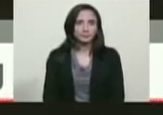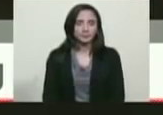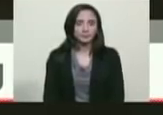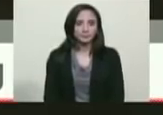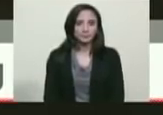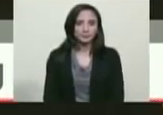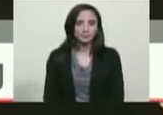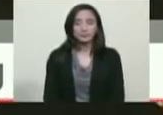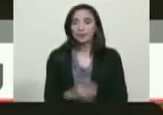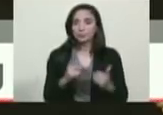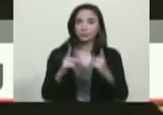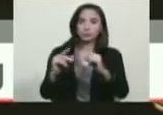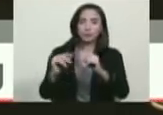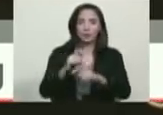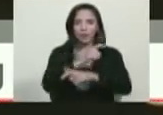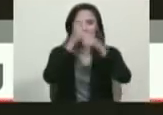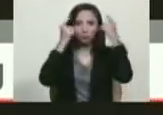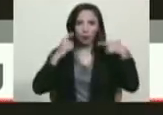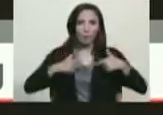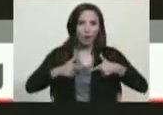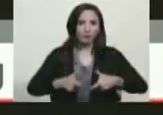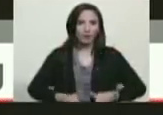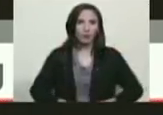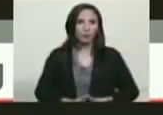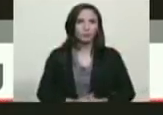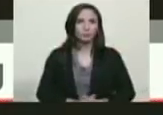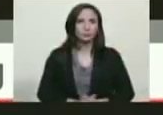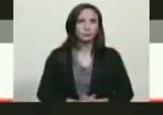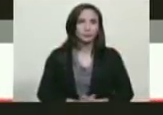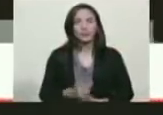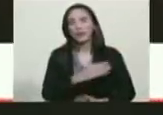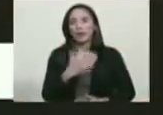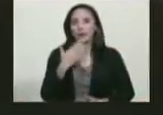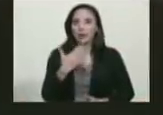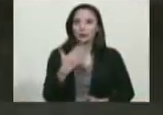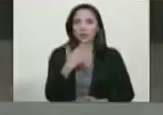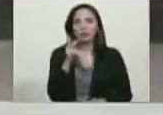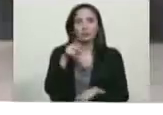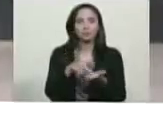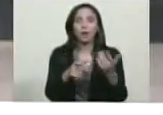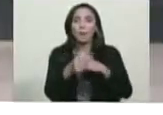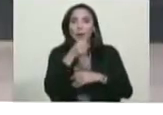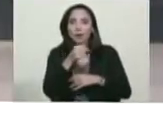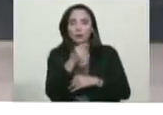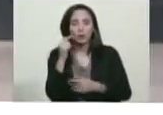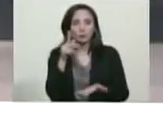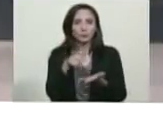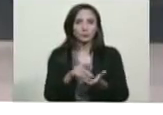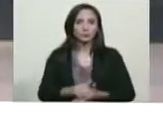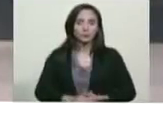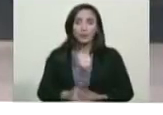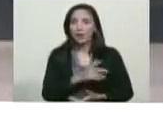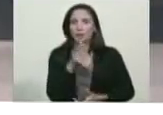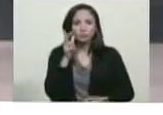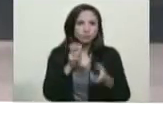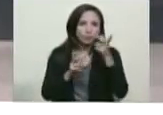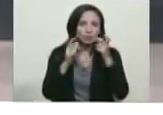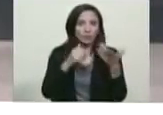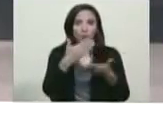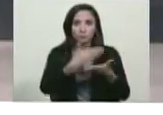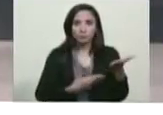Se retiran los miembros de la Sala Constitucional del Tribunal Supremo de Justicia, agradeciendo a los medios de comunicación presentes. Amigos televidentes, escuchábamos parte